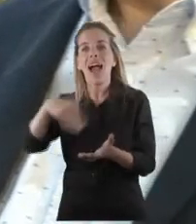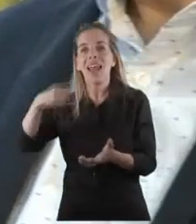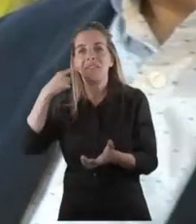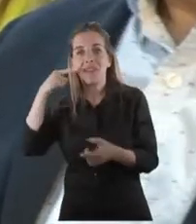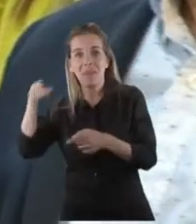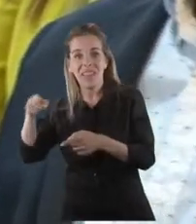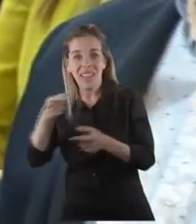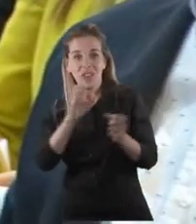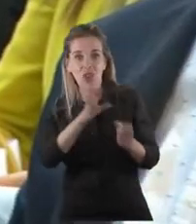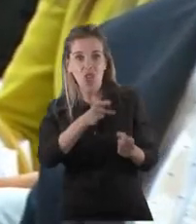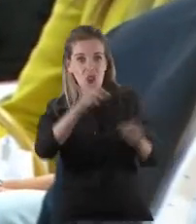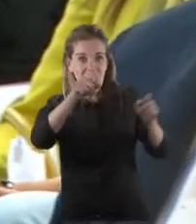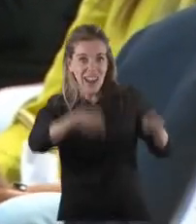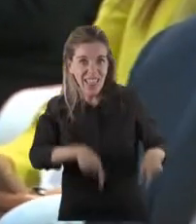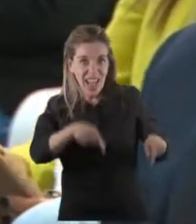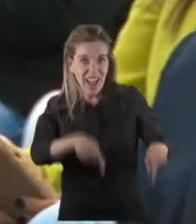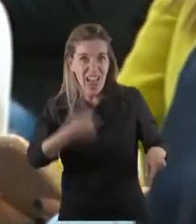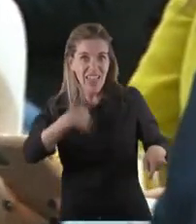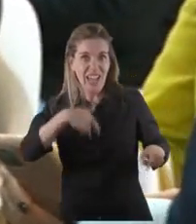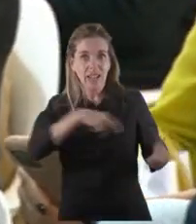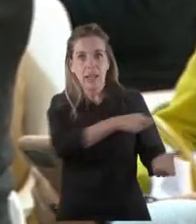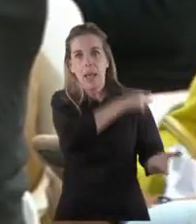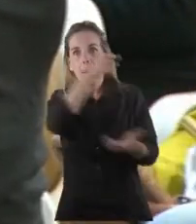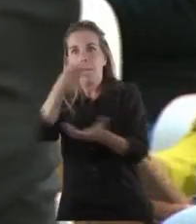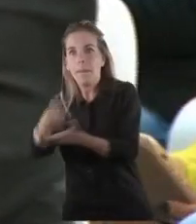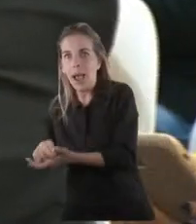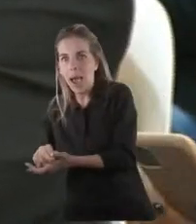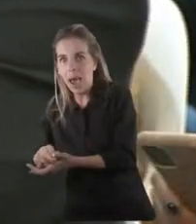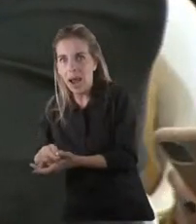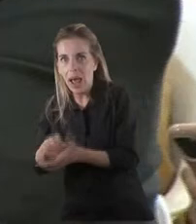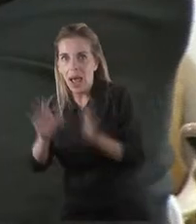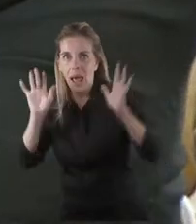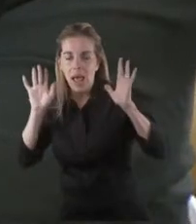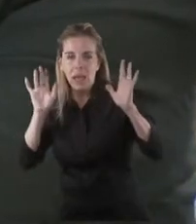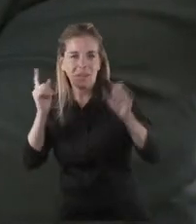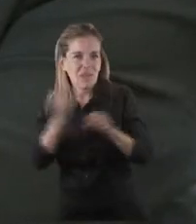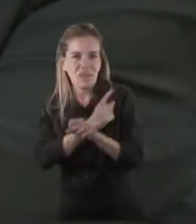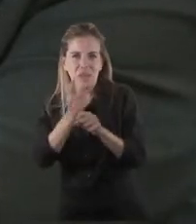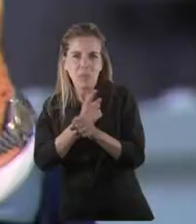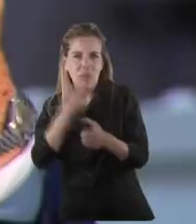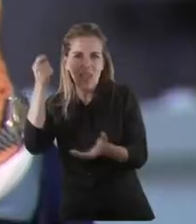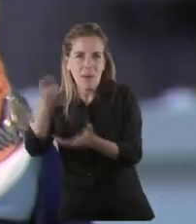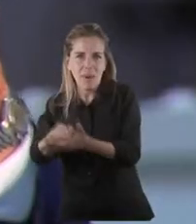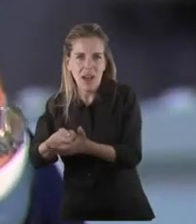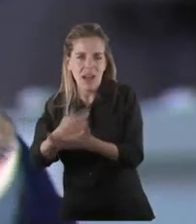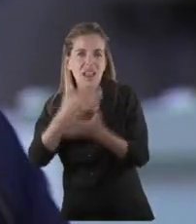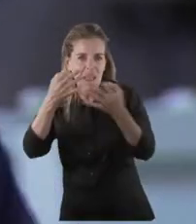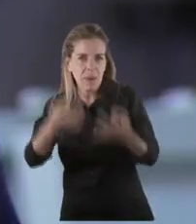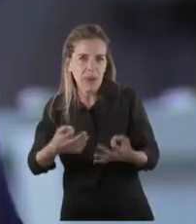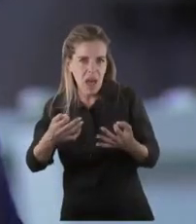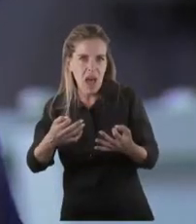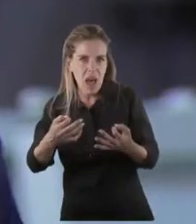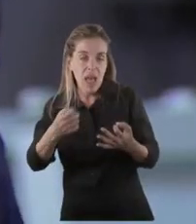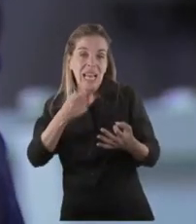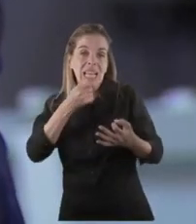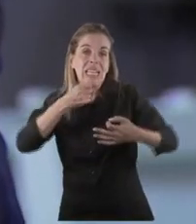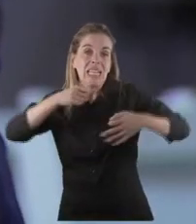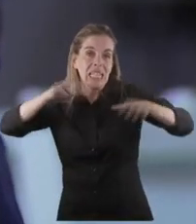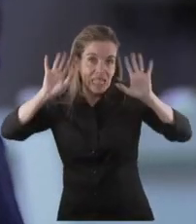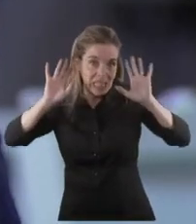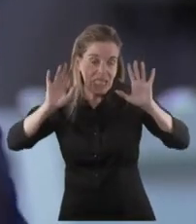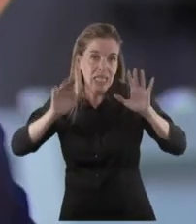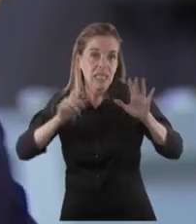acá, si había que pagar eso. No lo hubiéramos podido pagar, esta es la verdad. Pero si hubiéramos querido